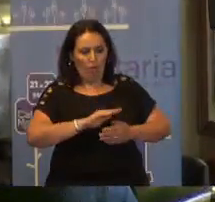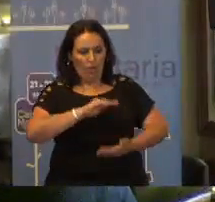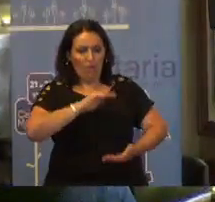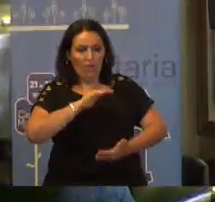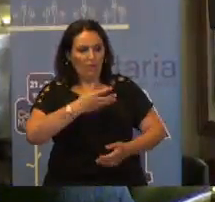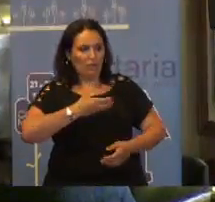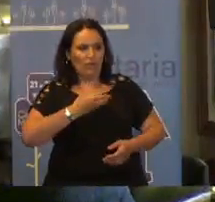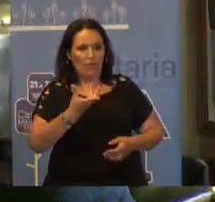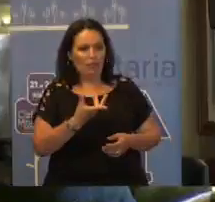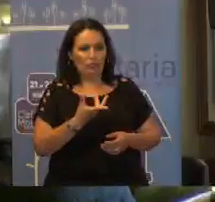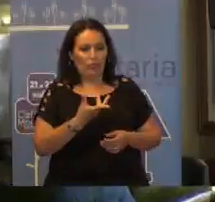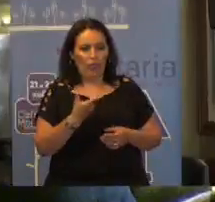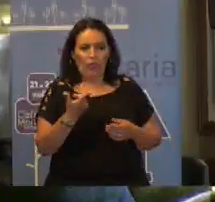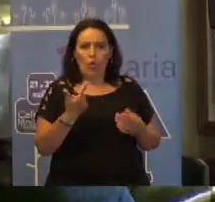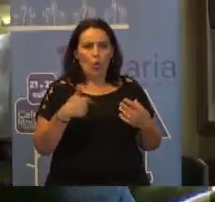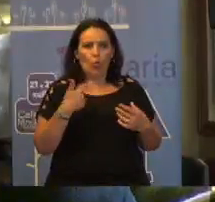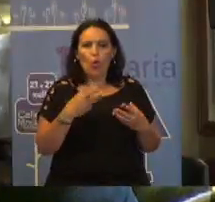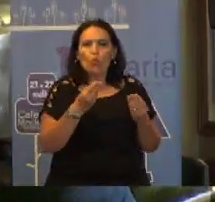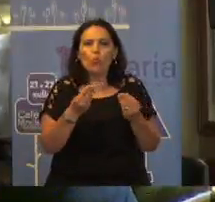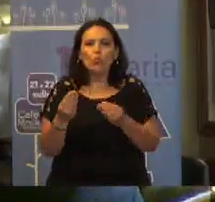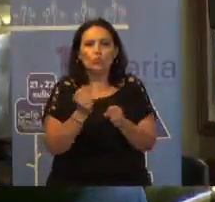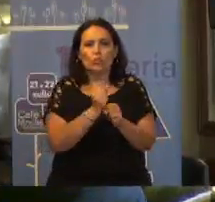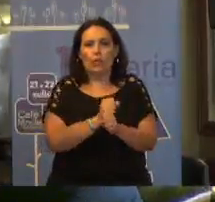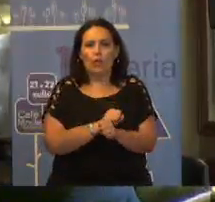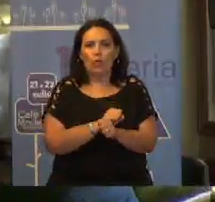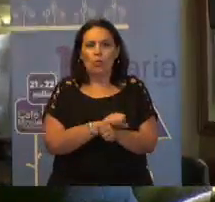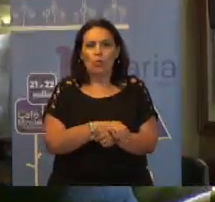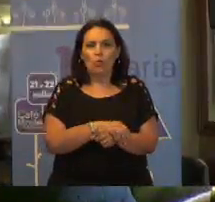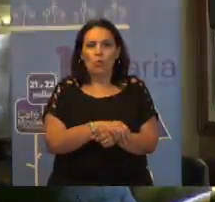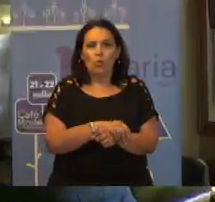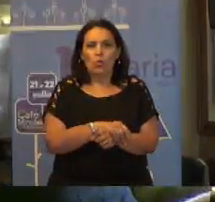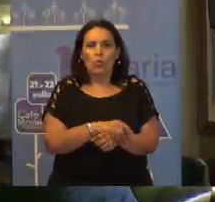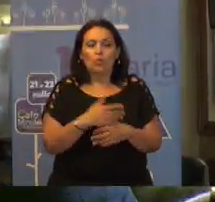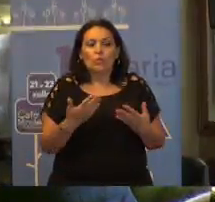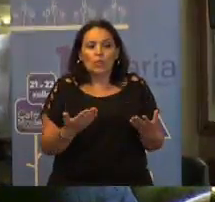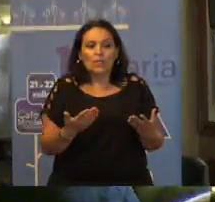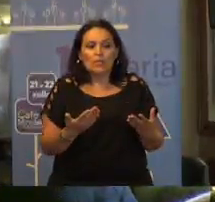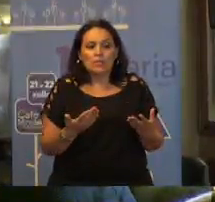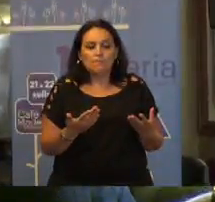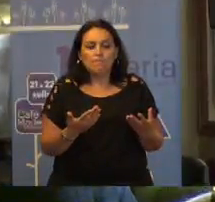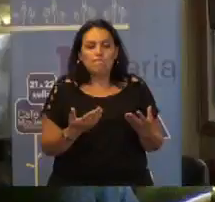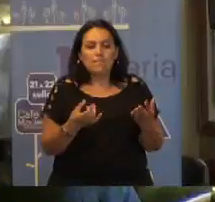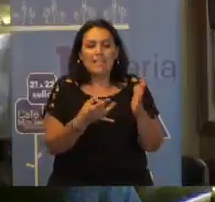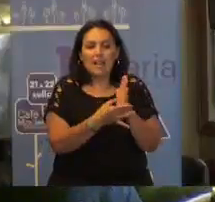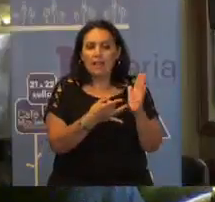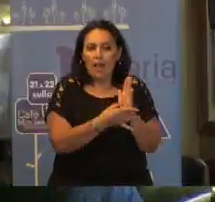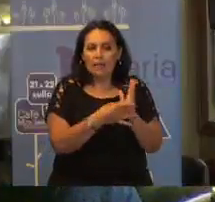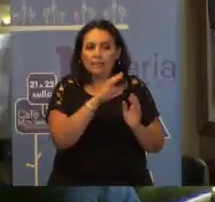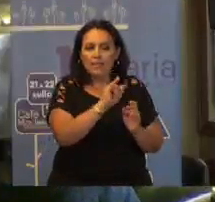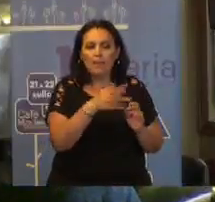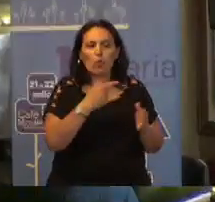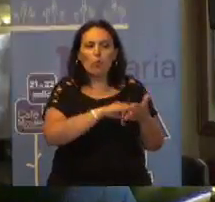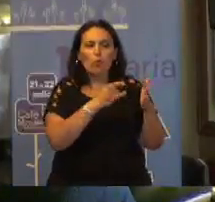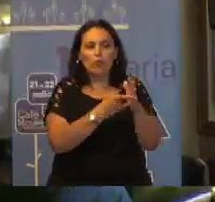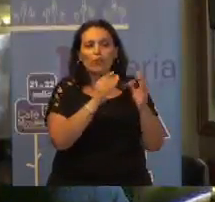concello. Si, de alguna forma, todo o que son as candidaturas en sí mesmas non levan un proxecto común nestos